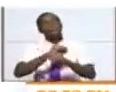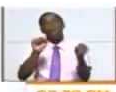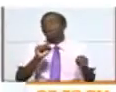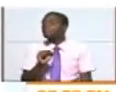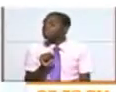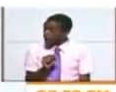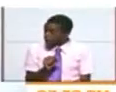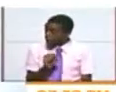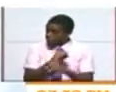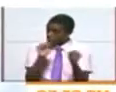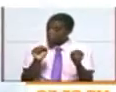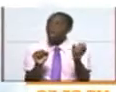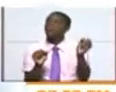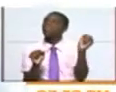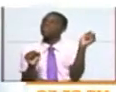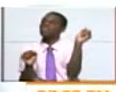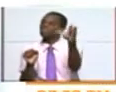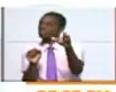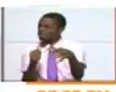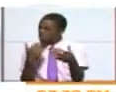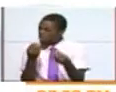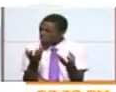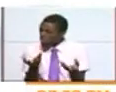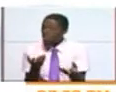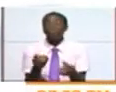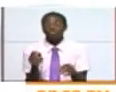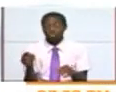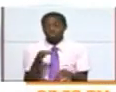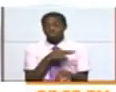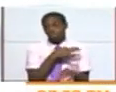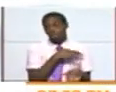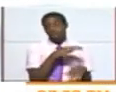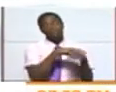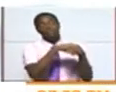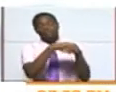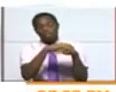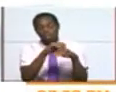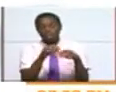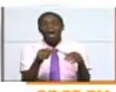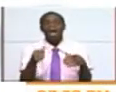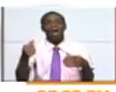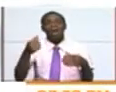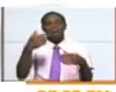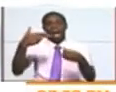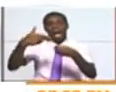hace una bomba, hijo? La señora me puso la gasolina